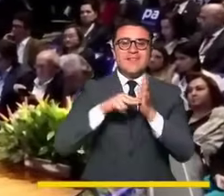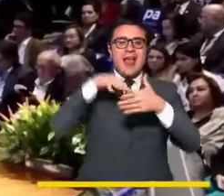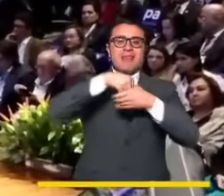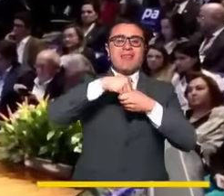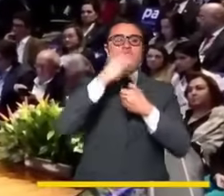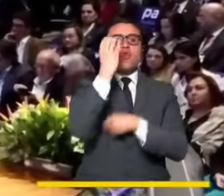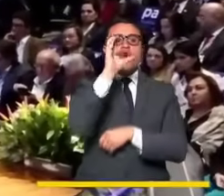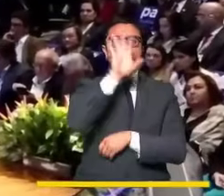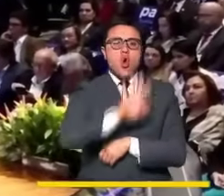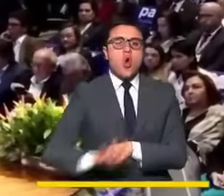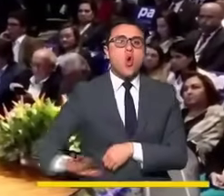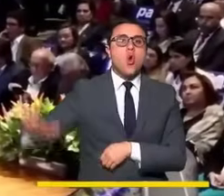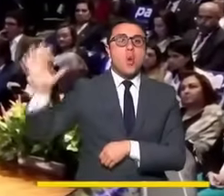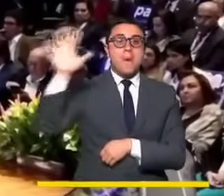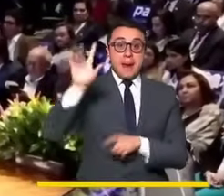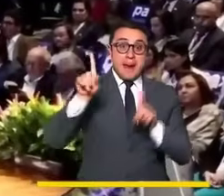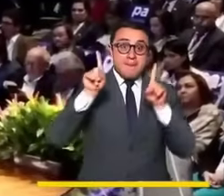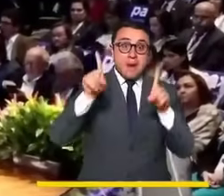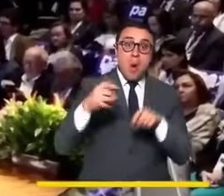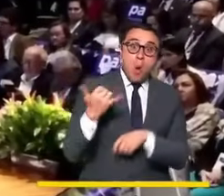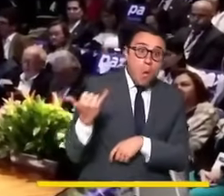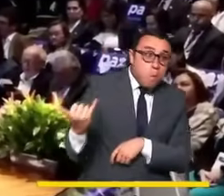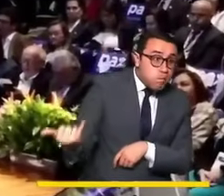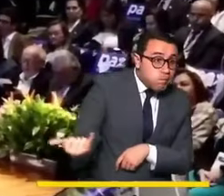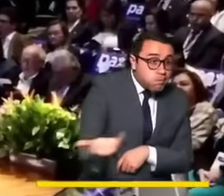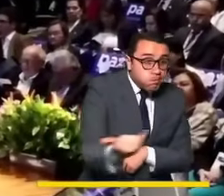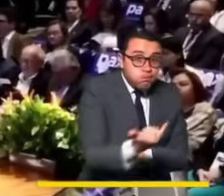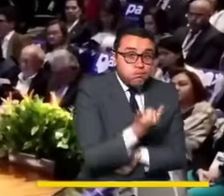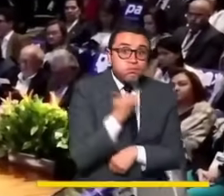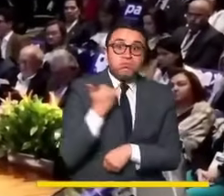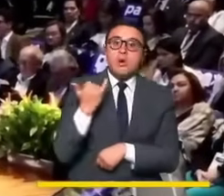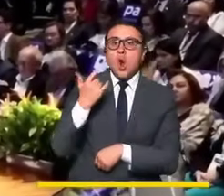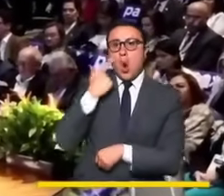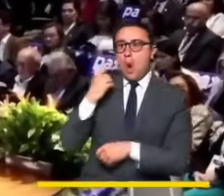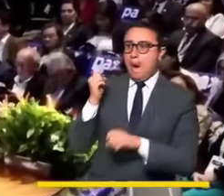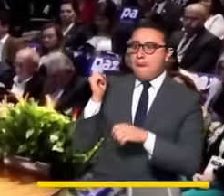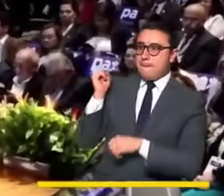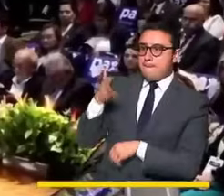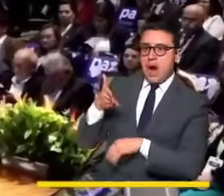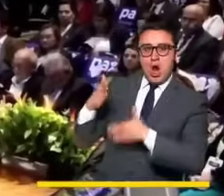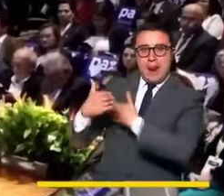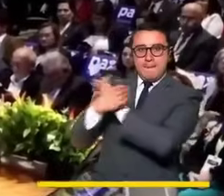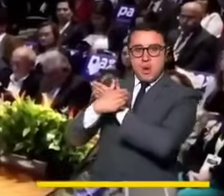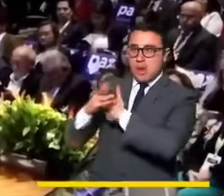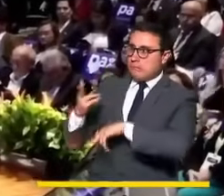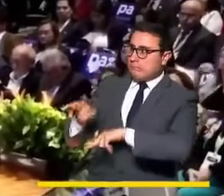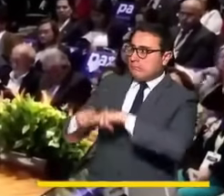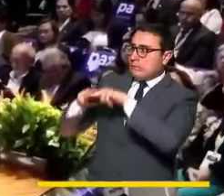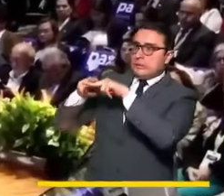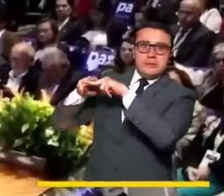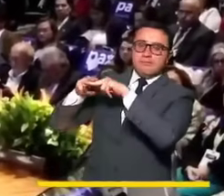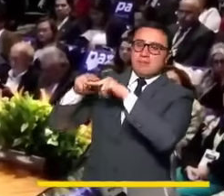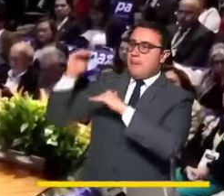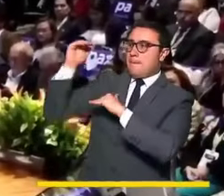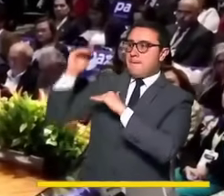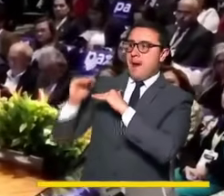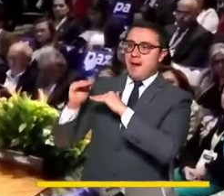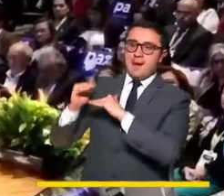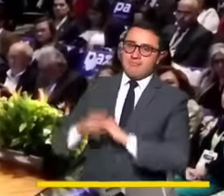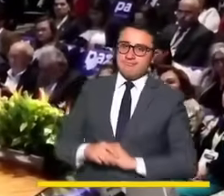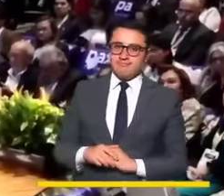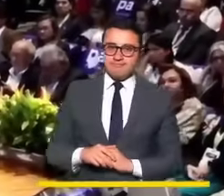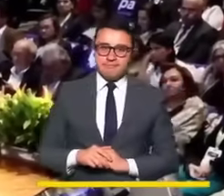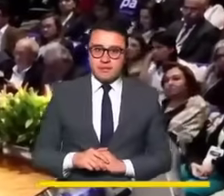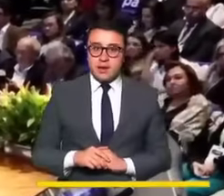Pero allí el precio, la tasa de interés es fundamental. Baja porque tuvimos altos precios, es